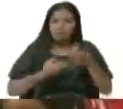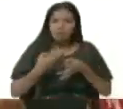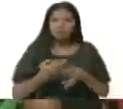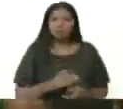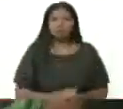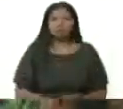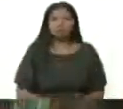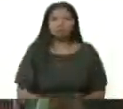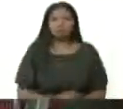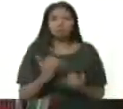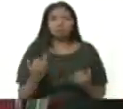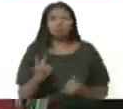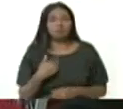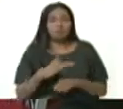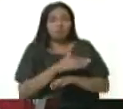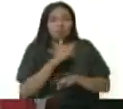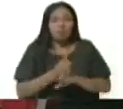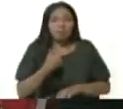Ahora, ¿y qué soy yo?